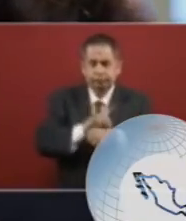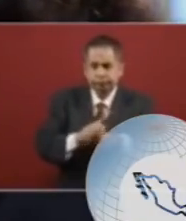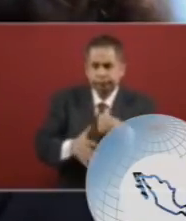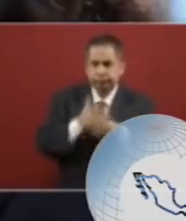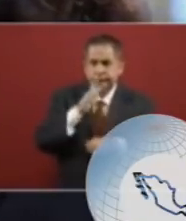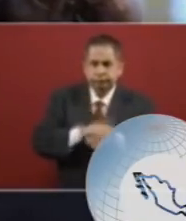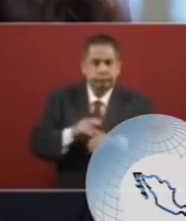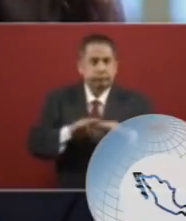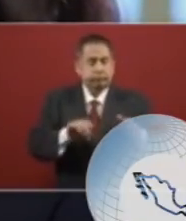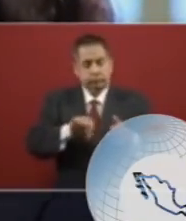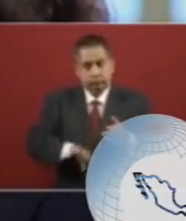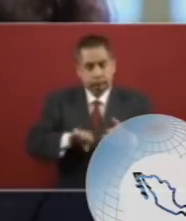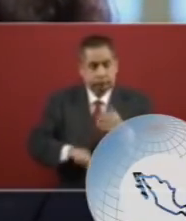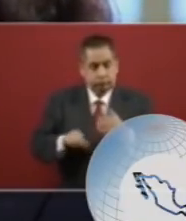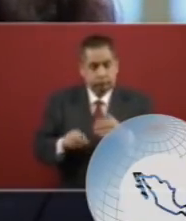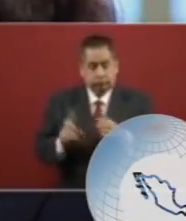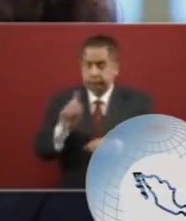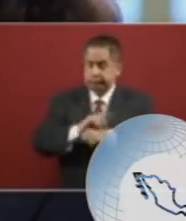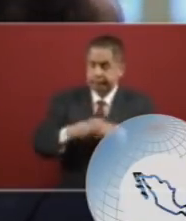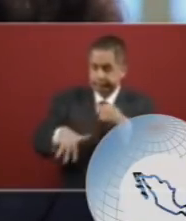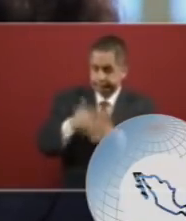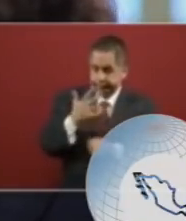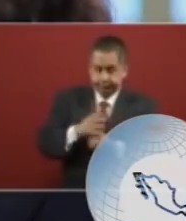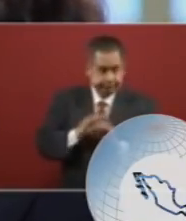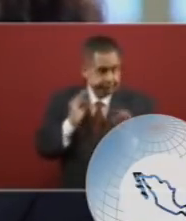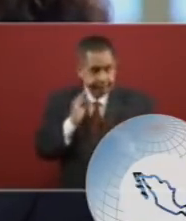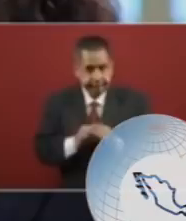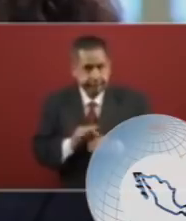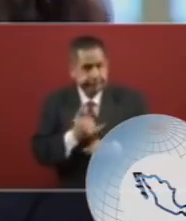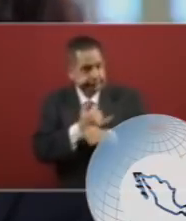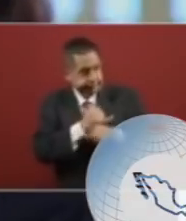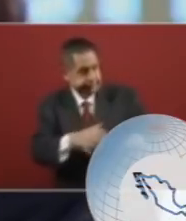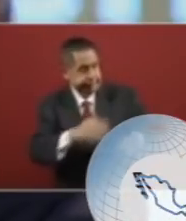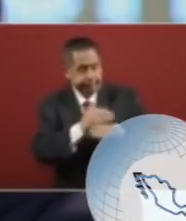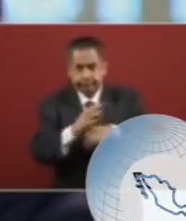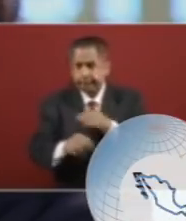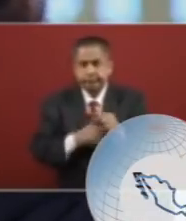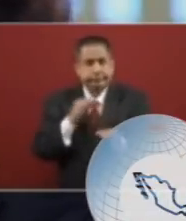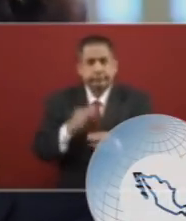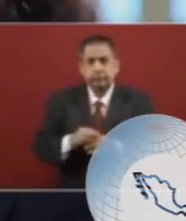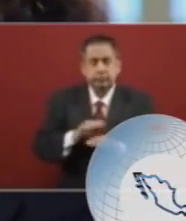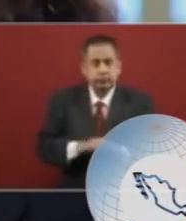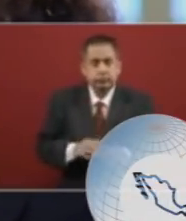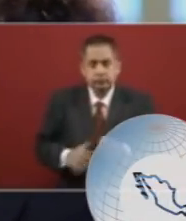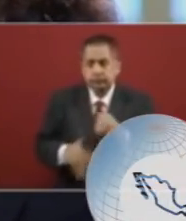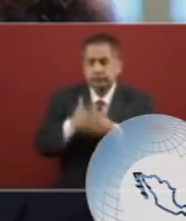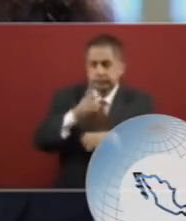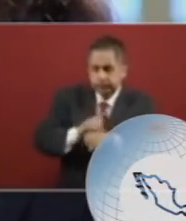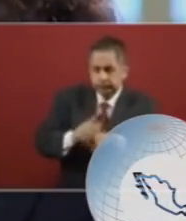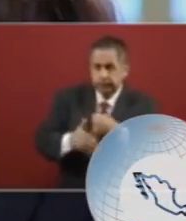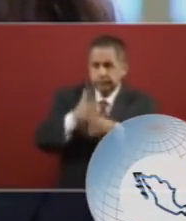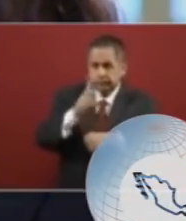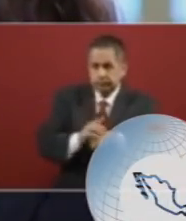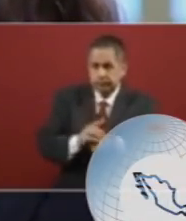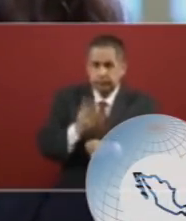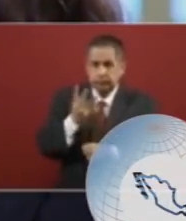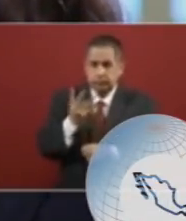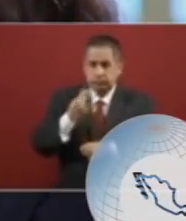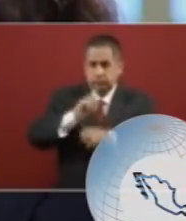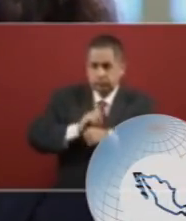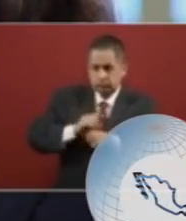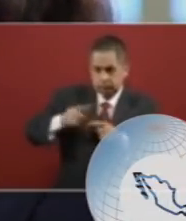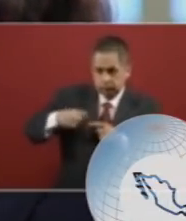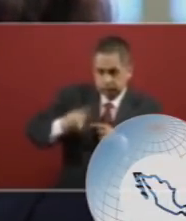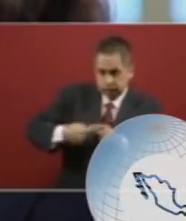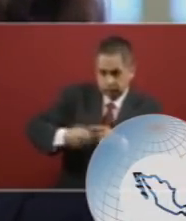por ejemplo, es quincena y está la información ya actualizada cada quincena después de 4 días de que se dé de